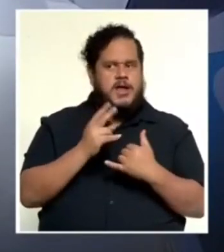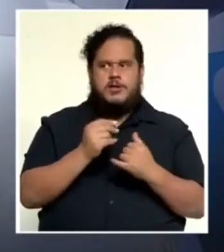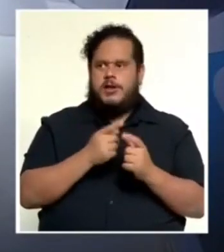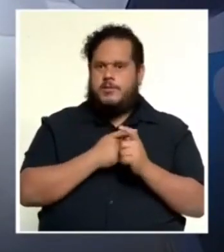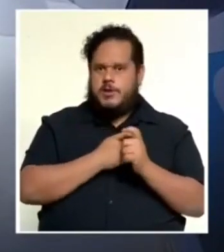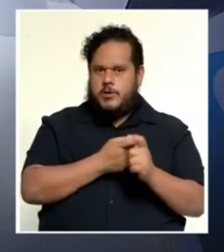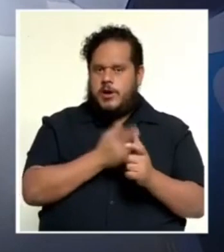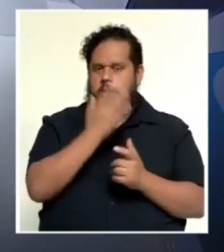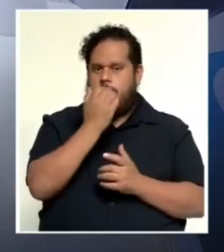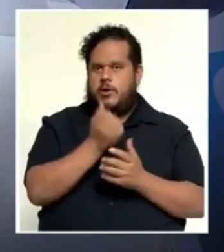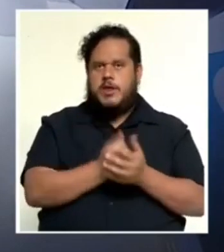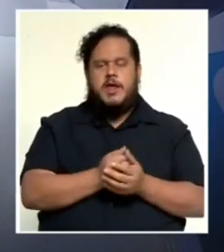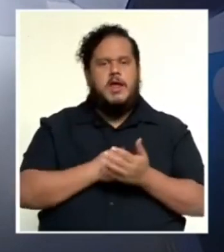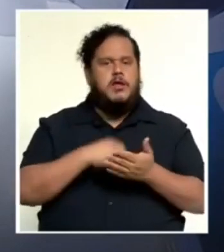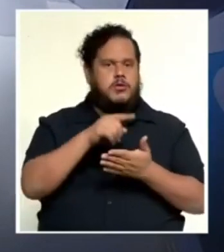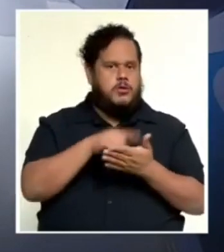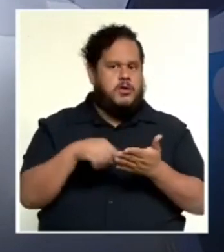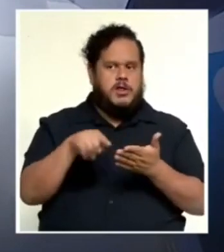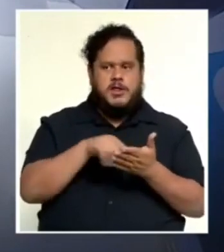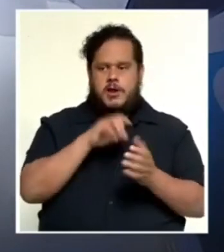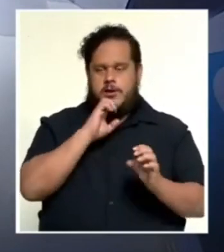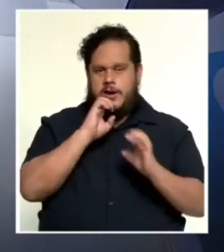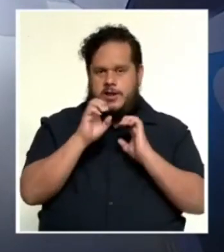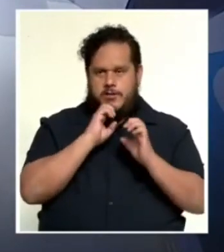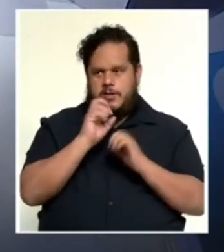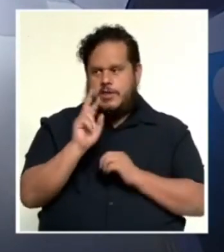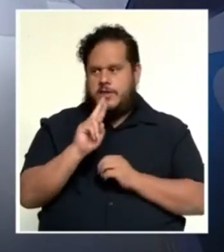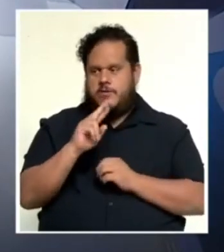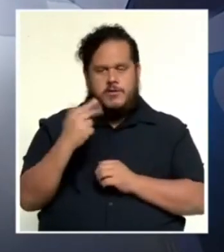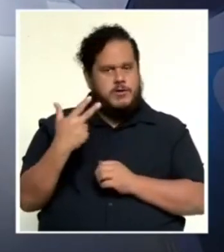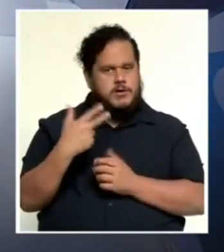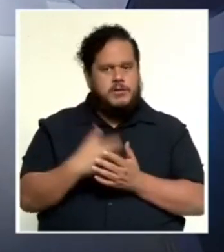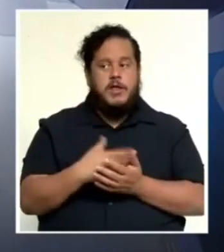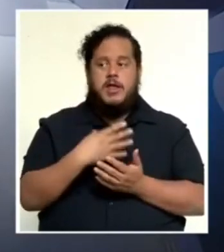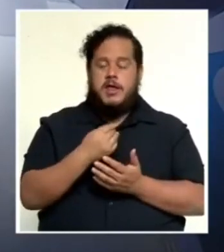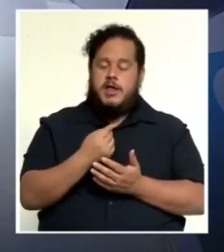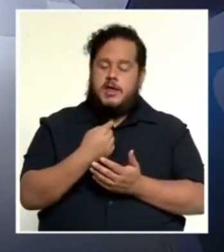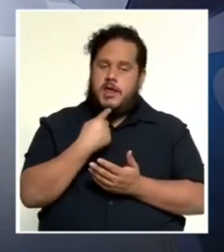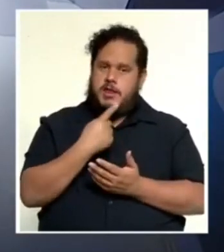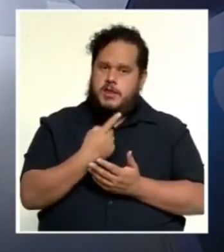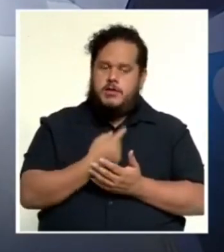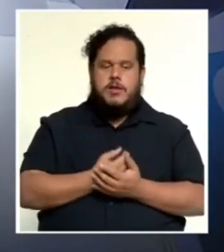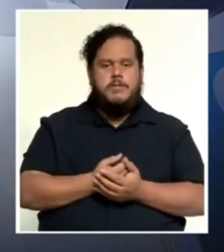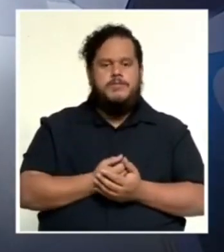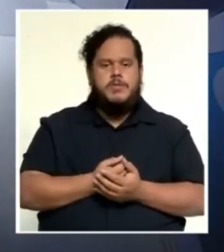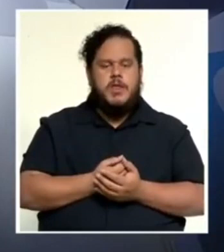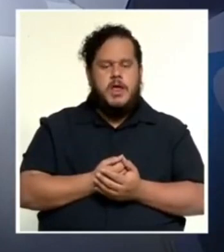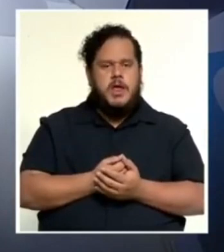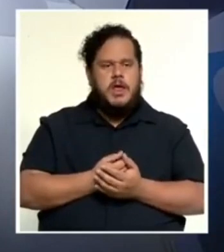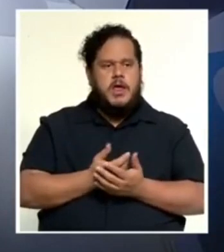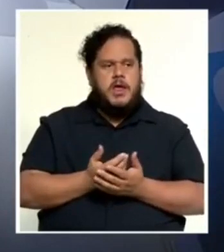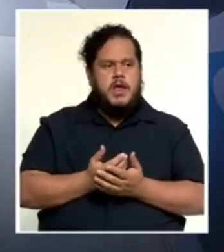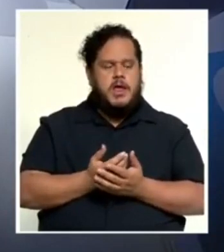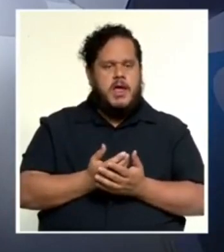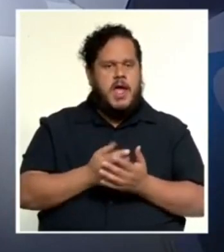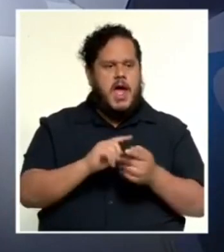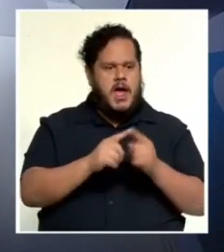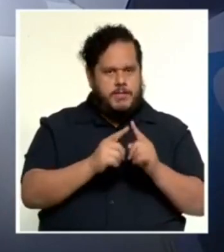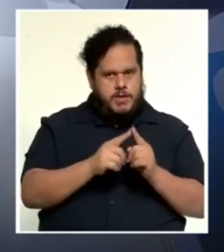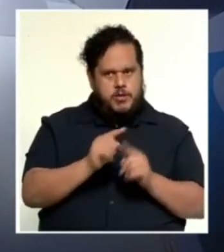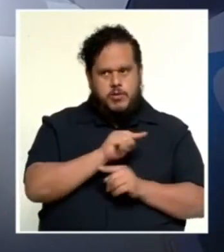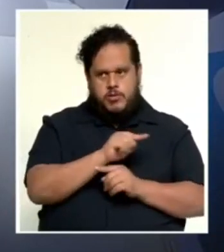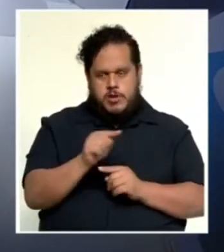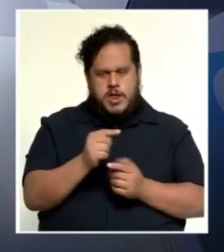tanto porque nos cancelaron la entrevista de don Rodrigo Chávez. Y dicho sea de paso, colegas, amigas y